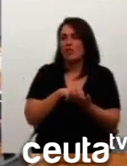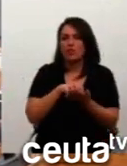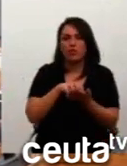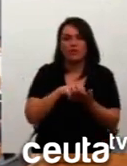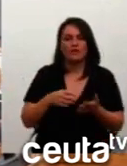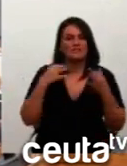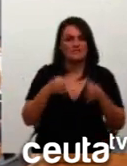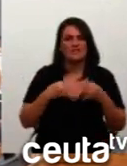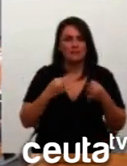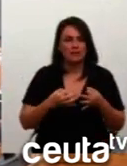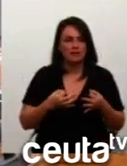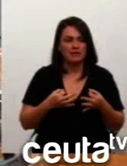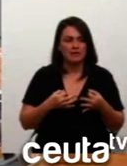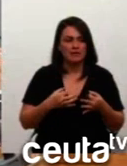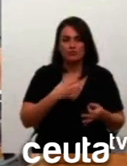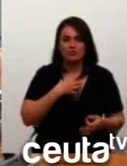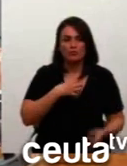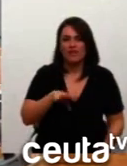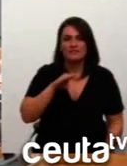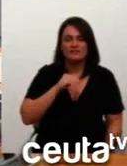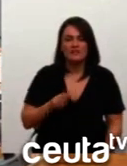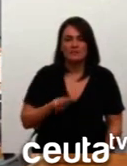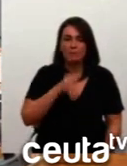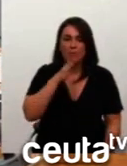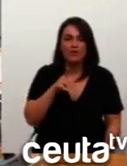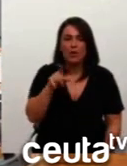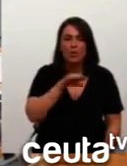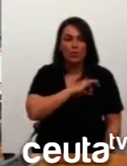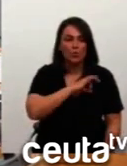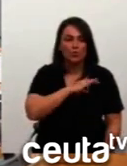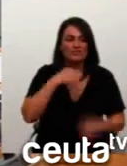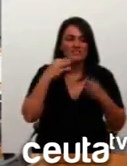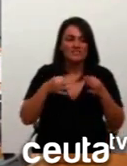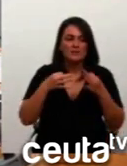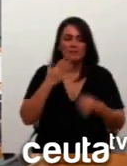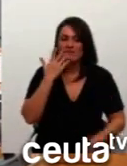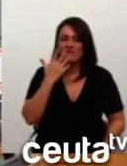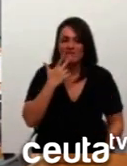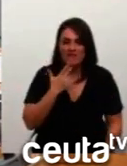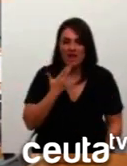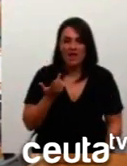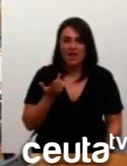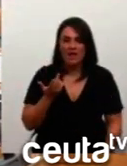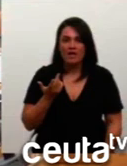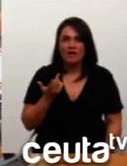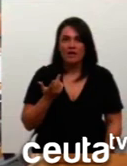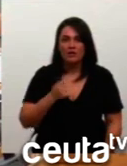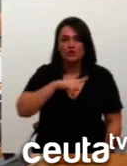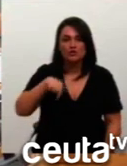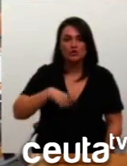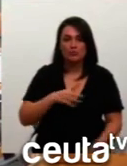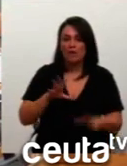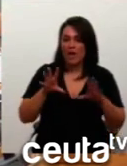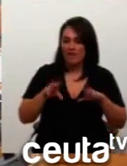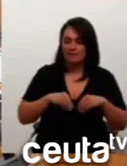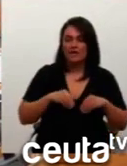puedo entender, no lo puedo entender. ¿Por qué usted siempre prefiere que nos adaptemos al